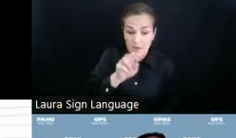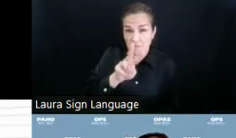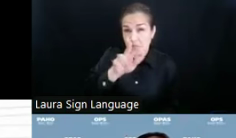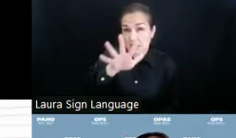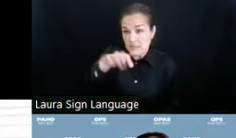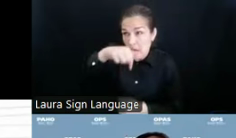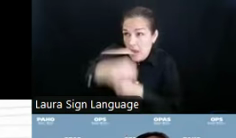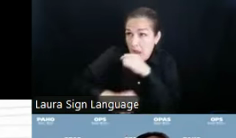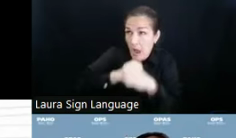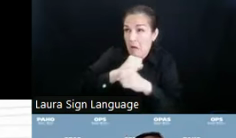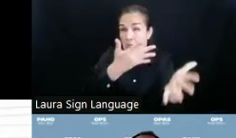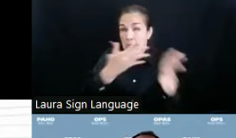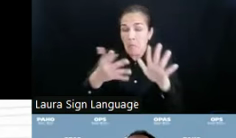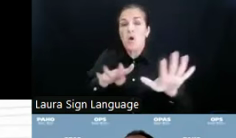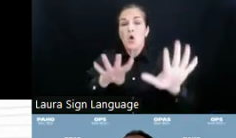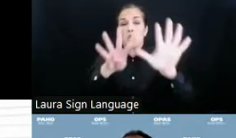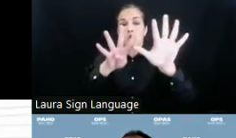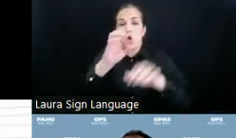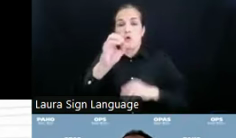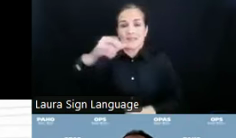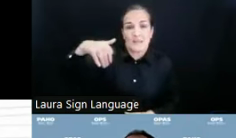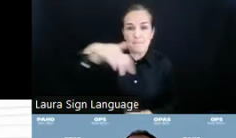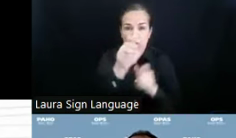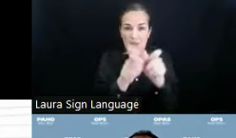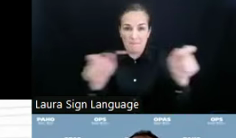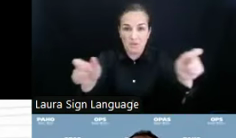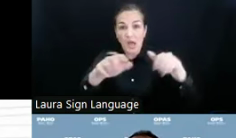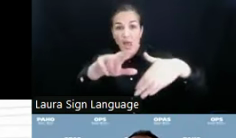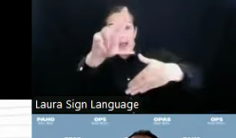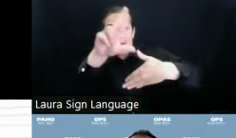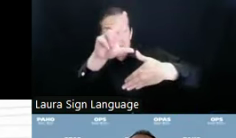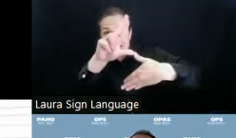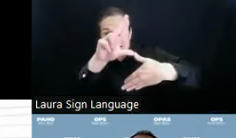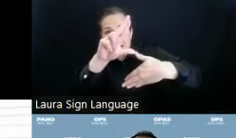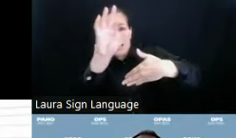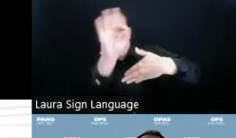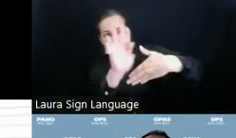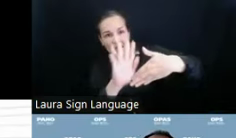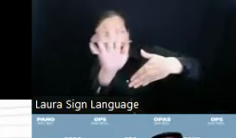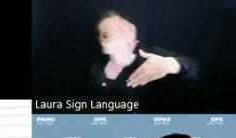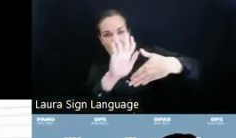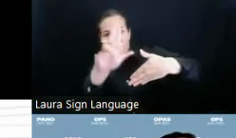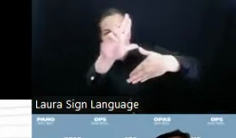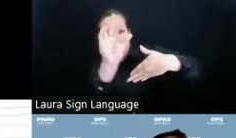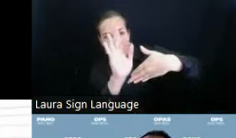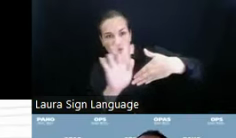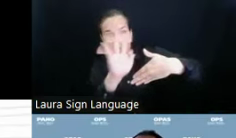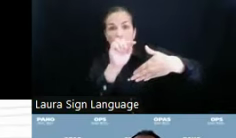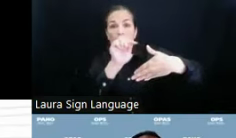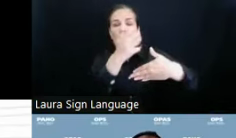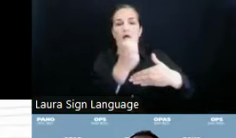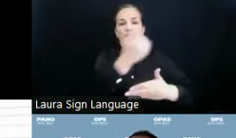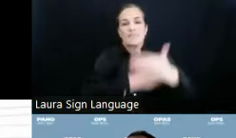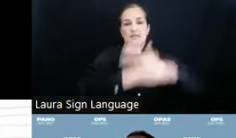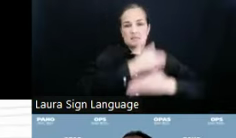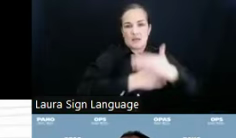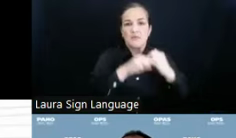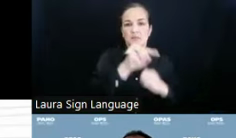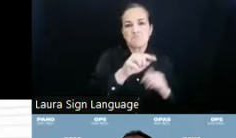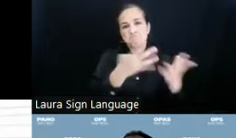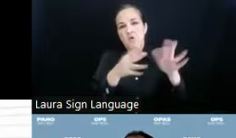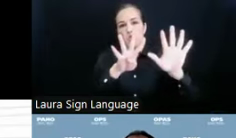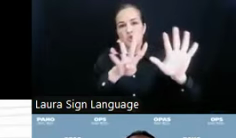unos perhaps for 90 millones de personas, 2025, tanto it's en 90 América million Latina como en people, el Caribe, both in Latin America and existe the una discapacidad Caribbean. We significativa. have Según el